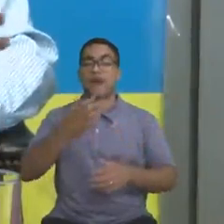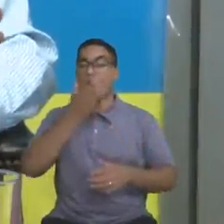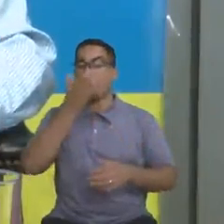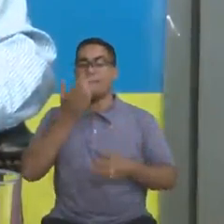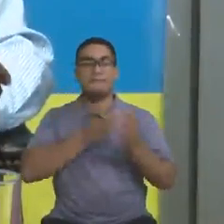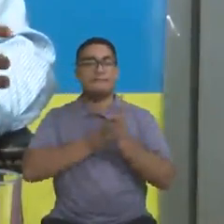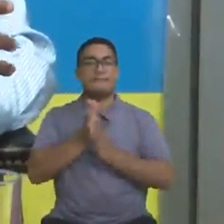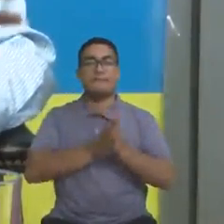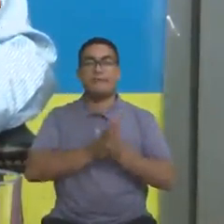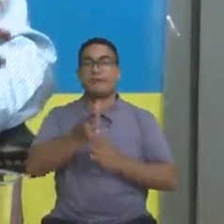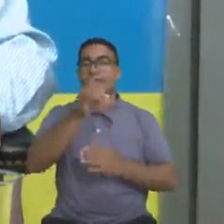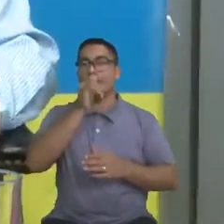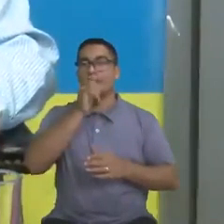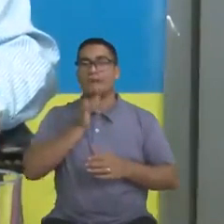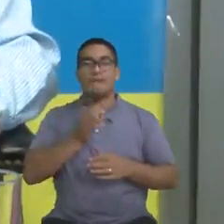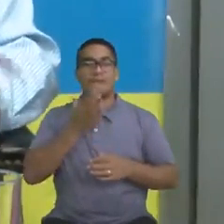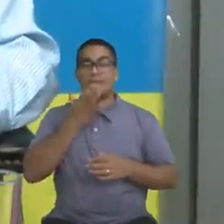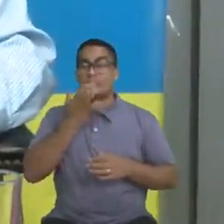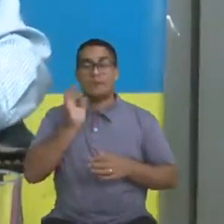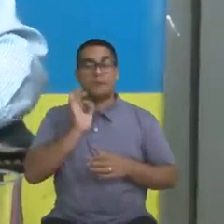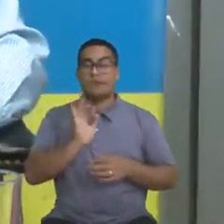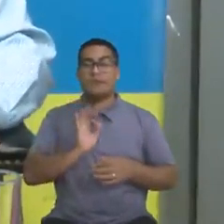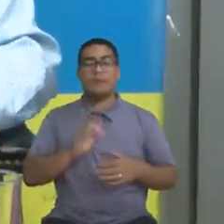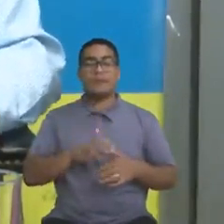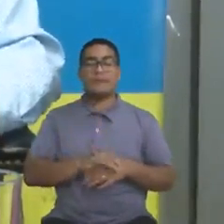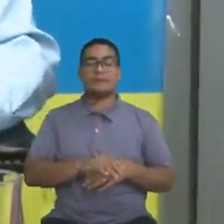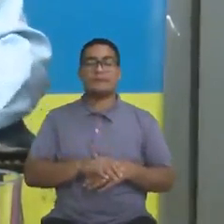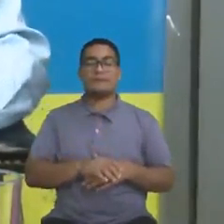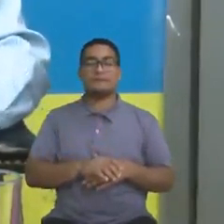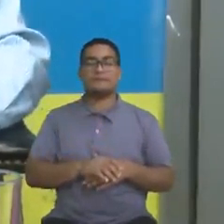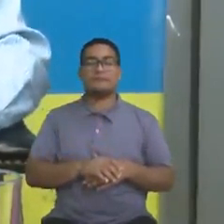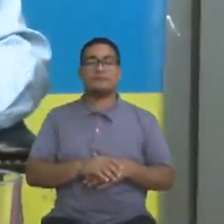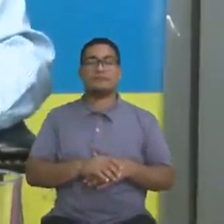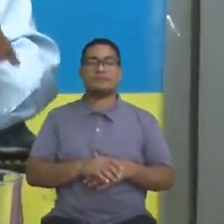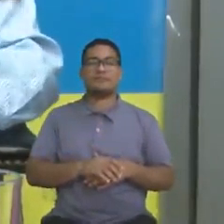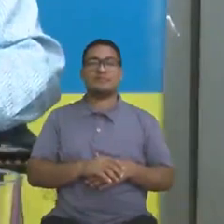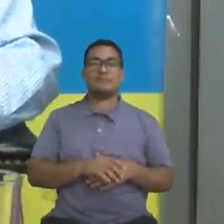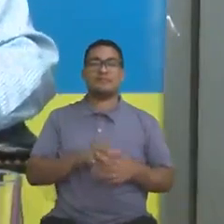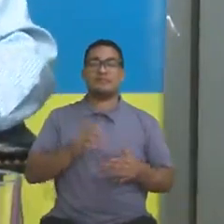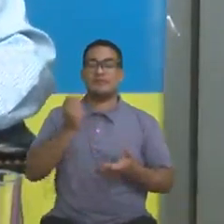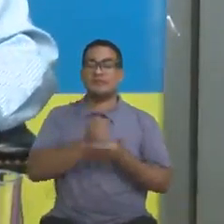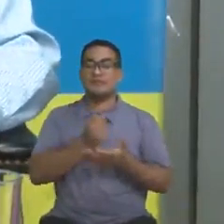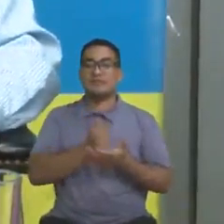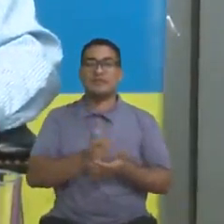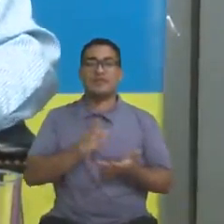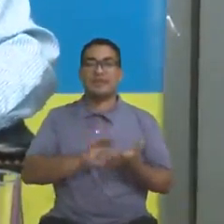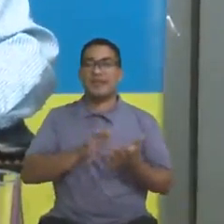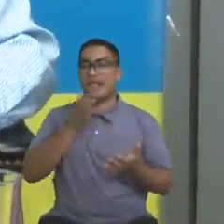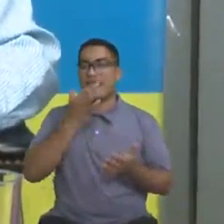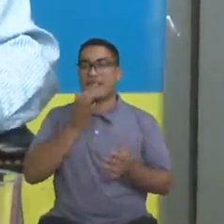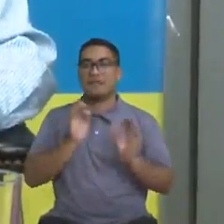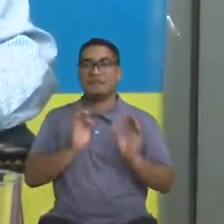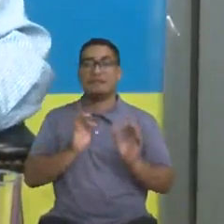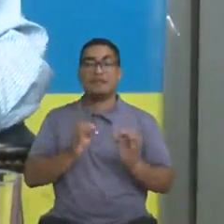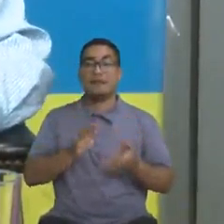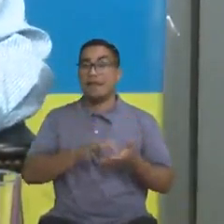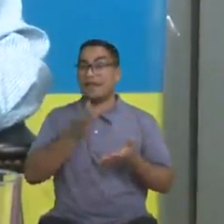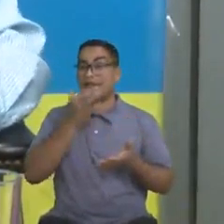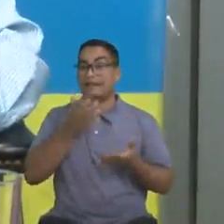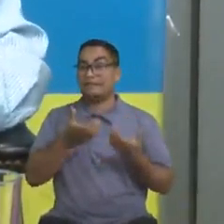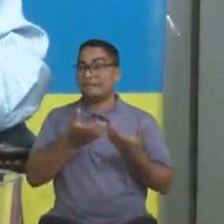que hay mandarina dulcita. Hay mandarina, hay naranja. Entonces hay que alistarle su frutita o su